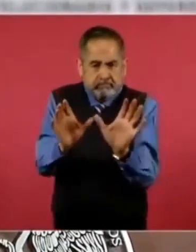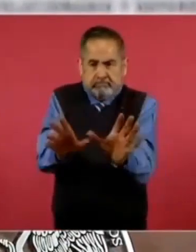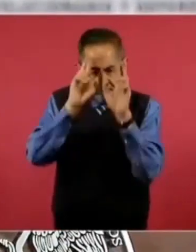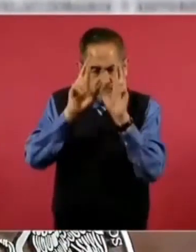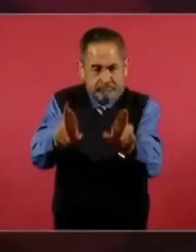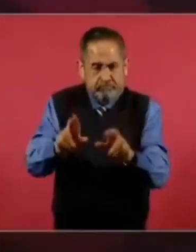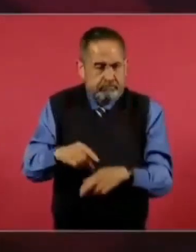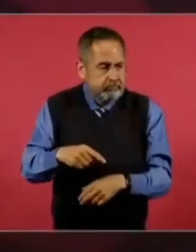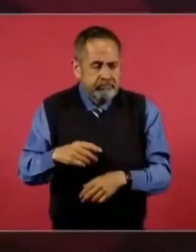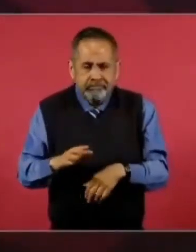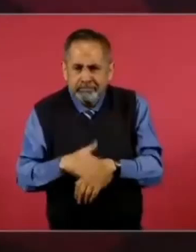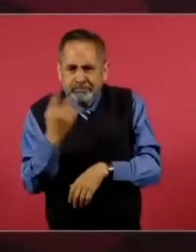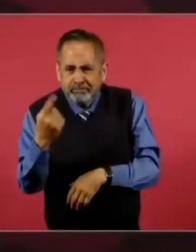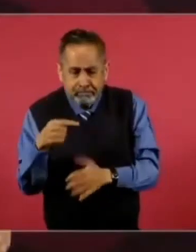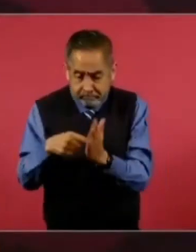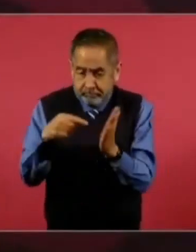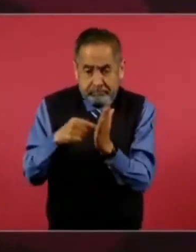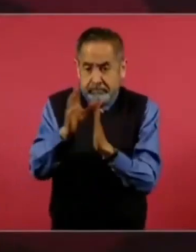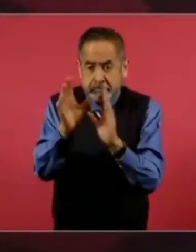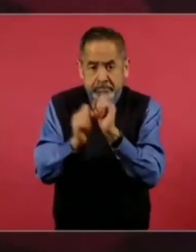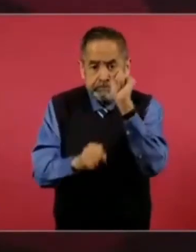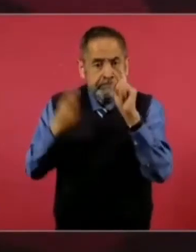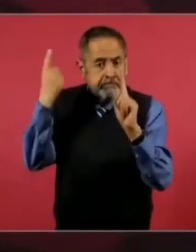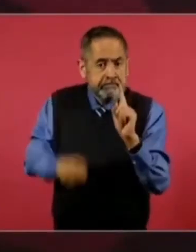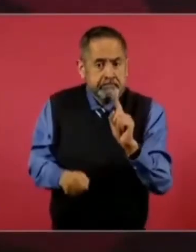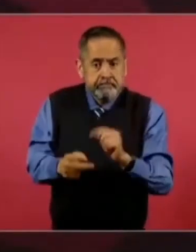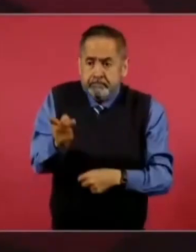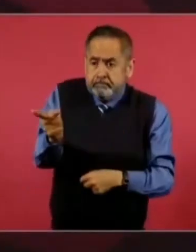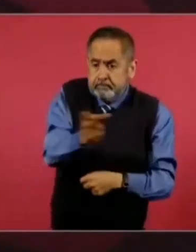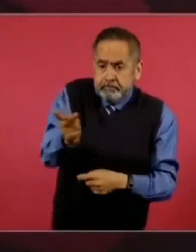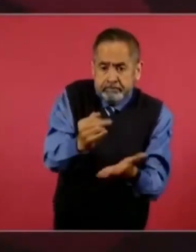elemental, que está en la Constitución?